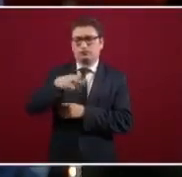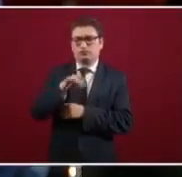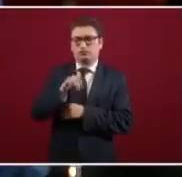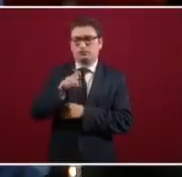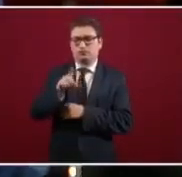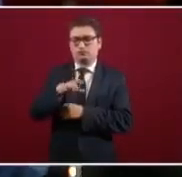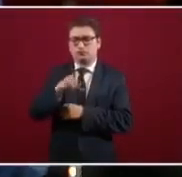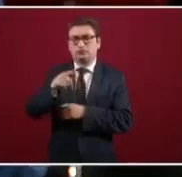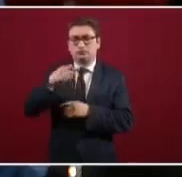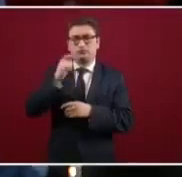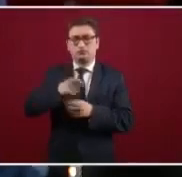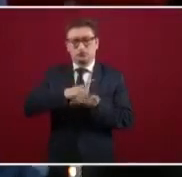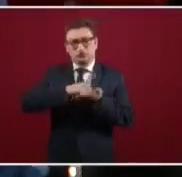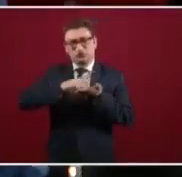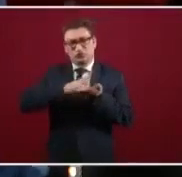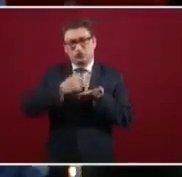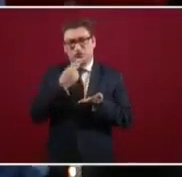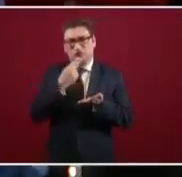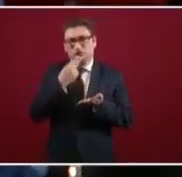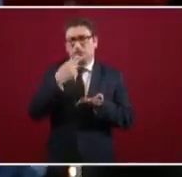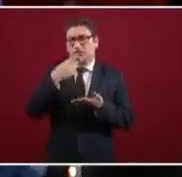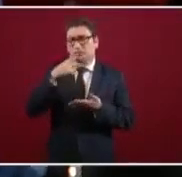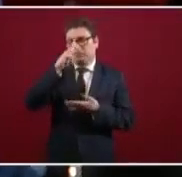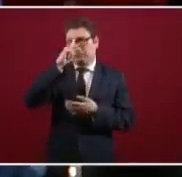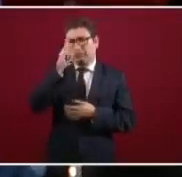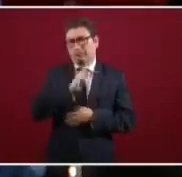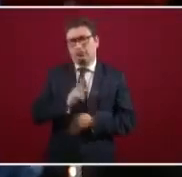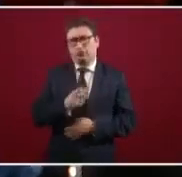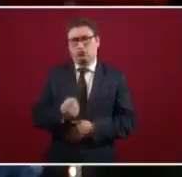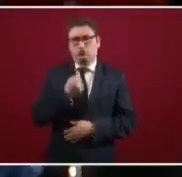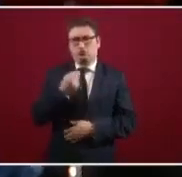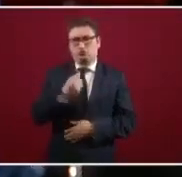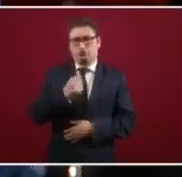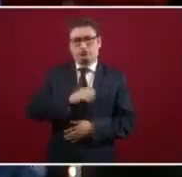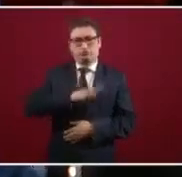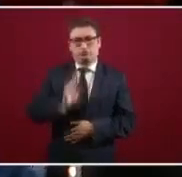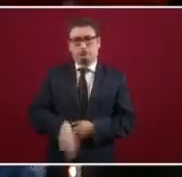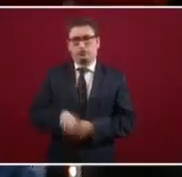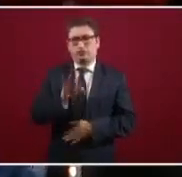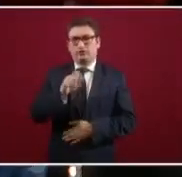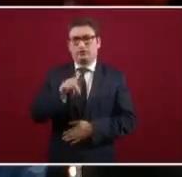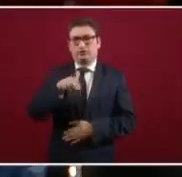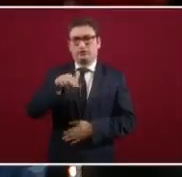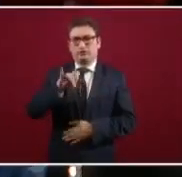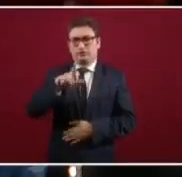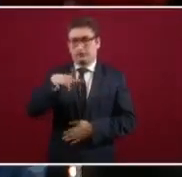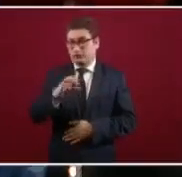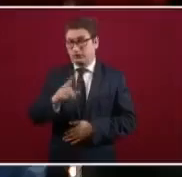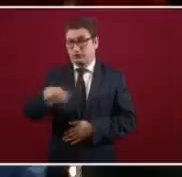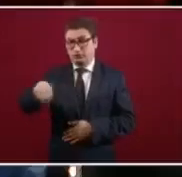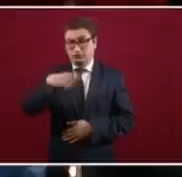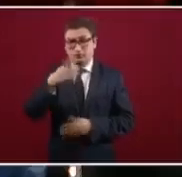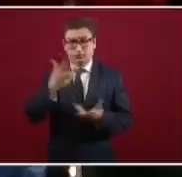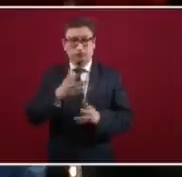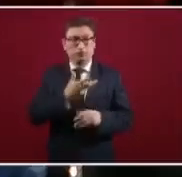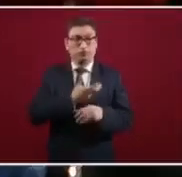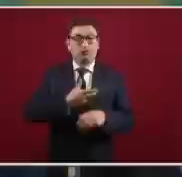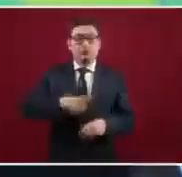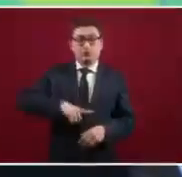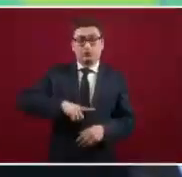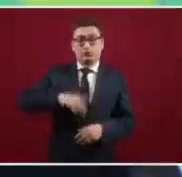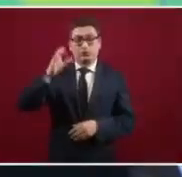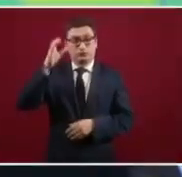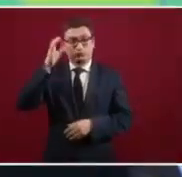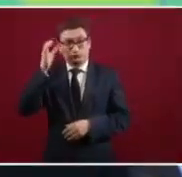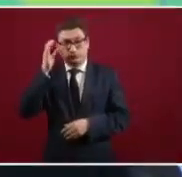fulminante el uso cuando quien usa esta droga el fentanilo ya haya intercambio de información entre los gobiernos de china